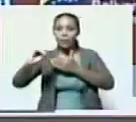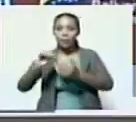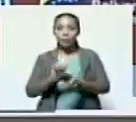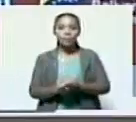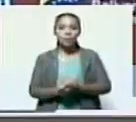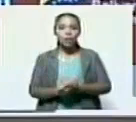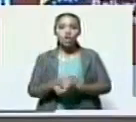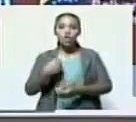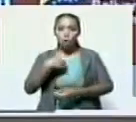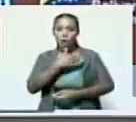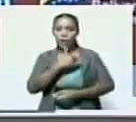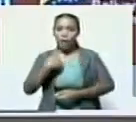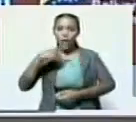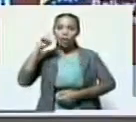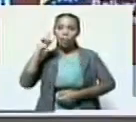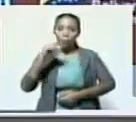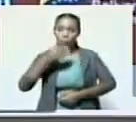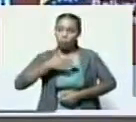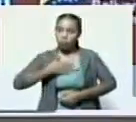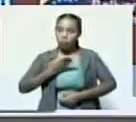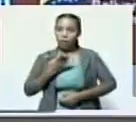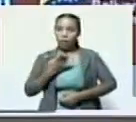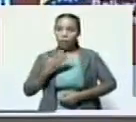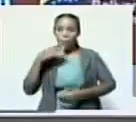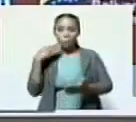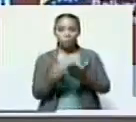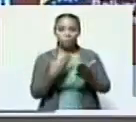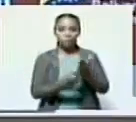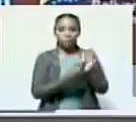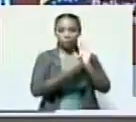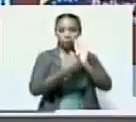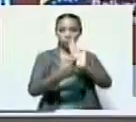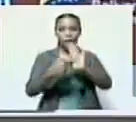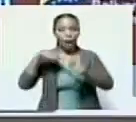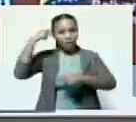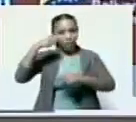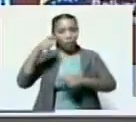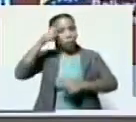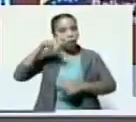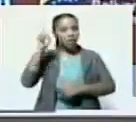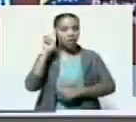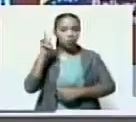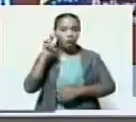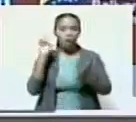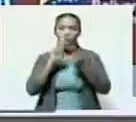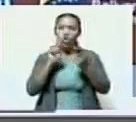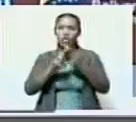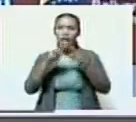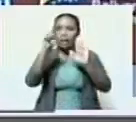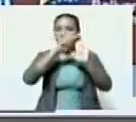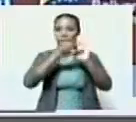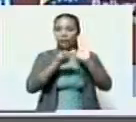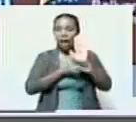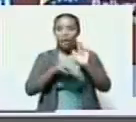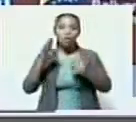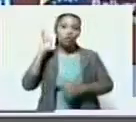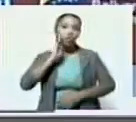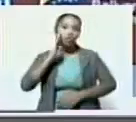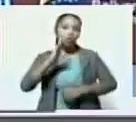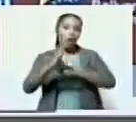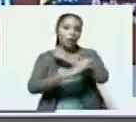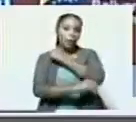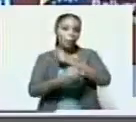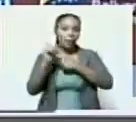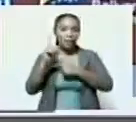avanzando hacia el oeste. Yo quisiera, pues, que nos presentaran este video para que el pueblo de Venezuela conozca el nivel de criminalidad,